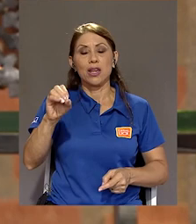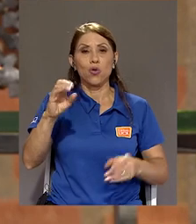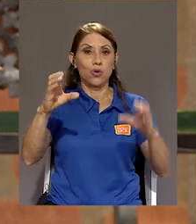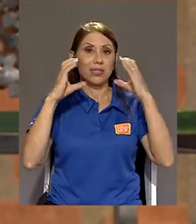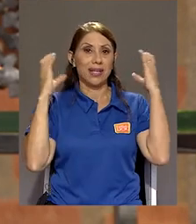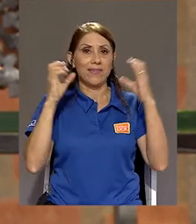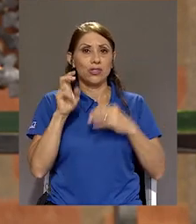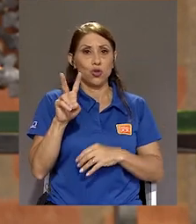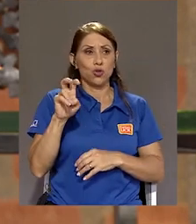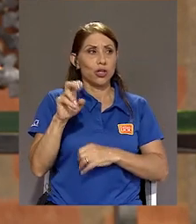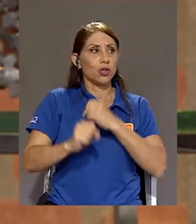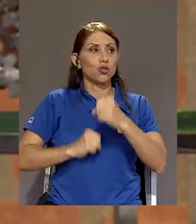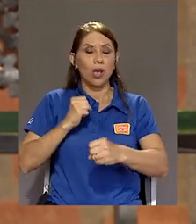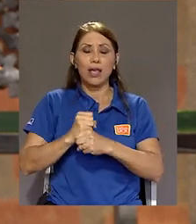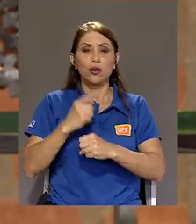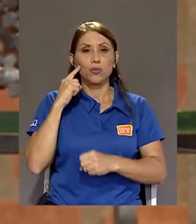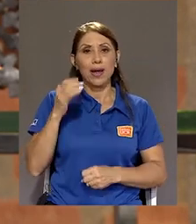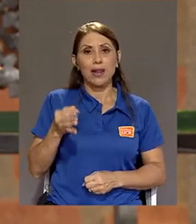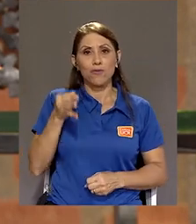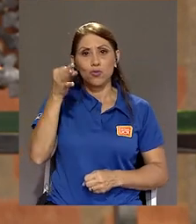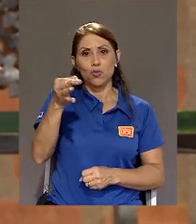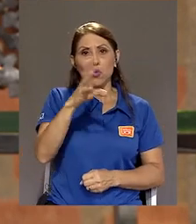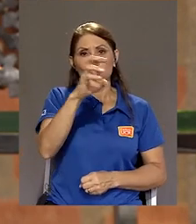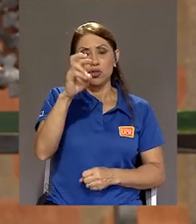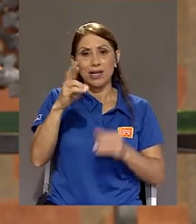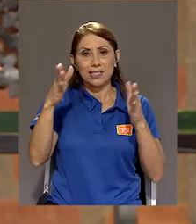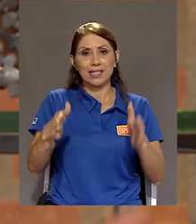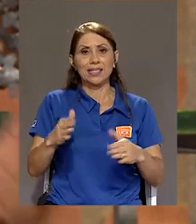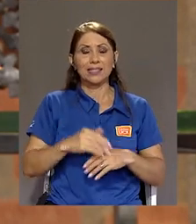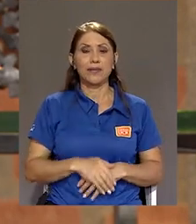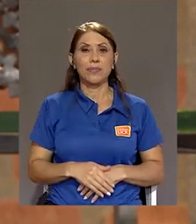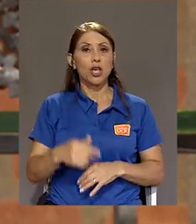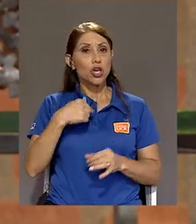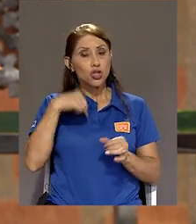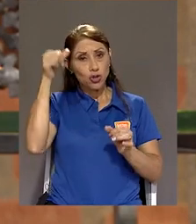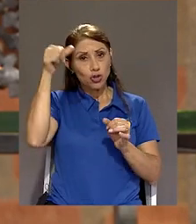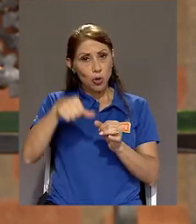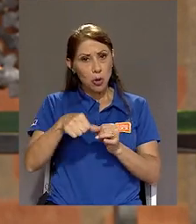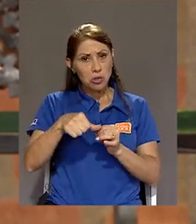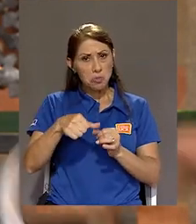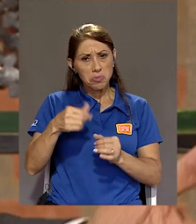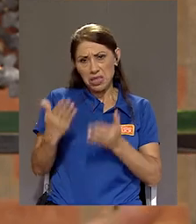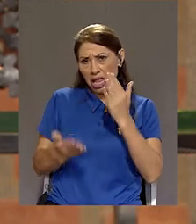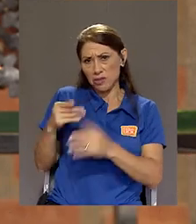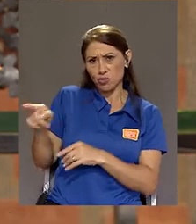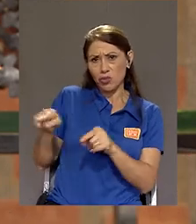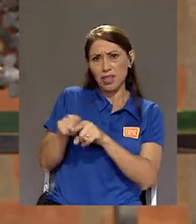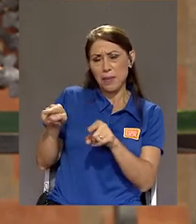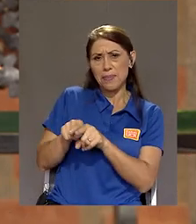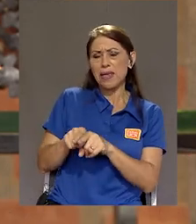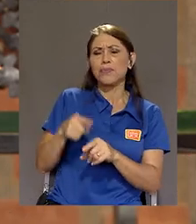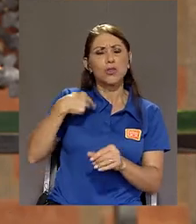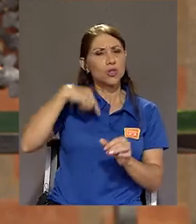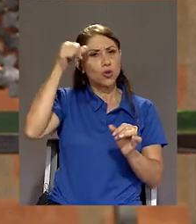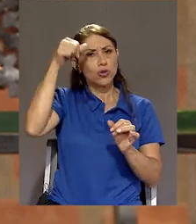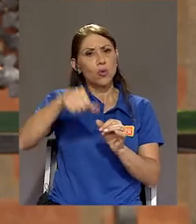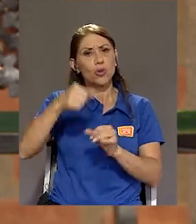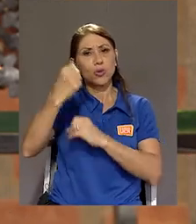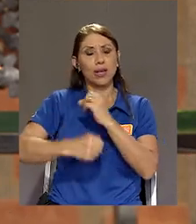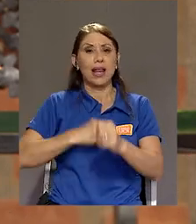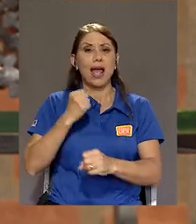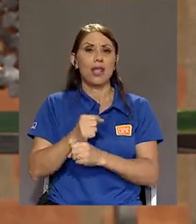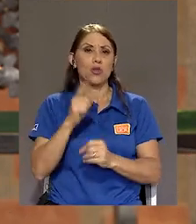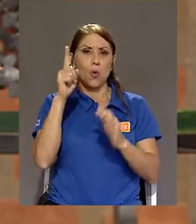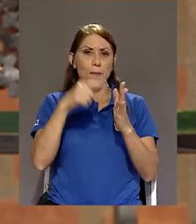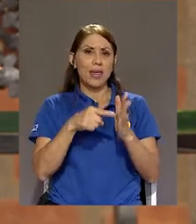futuro costarricense. Yo recuerdo, tal vez usted también, Juan Rafael, allá por el año